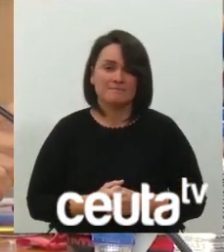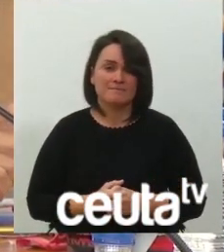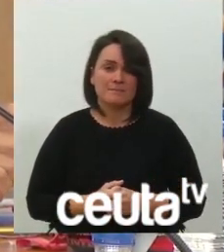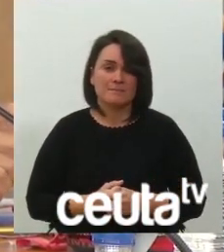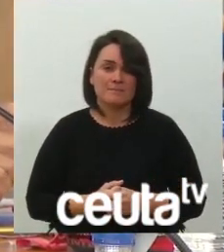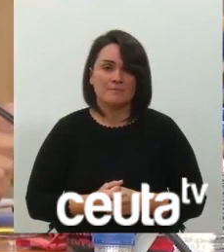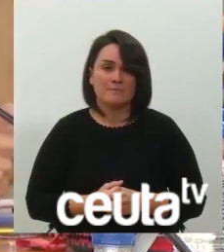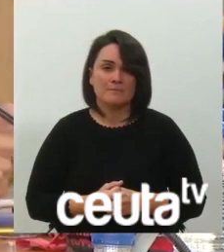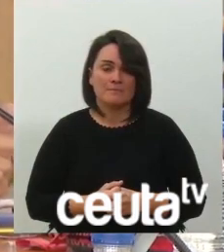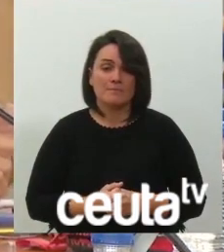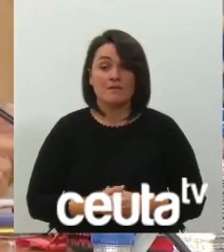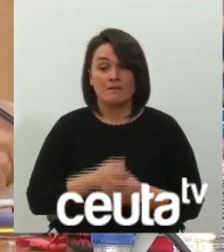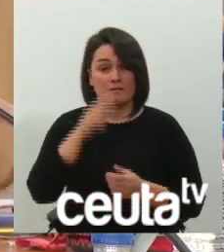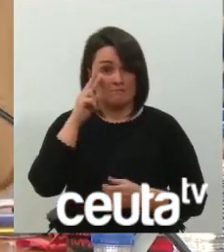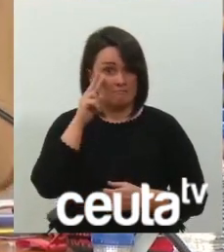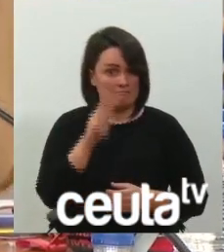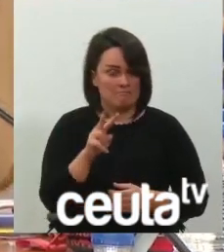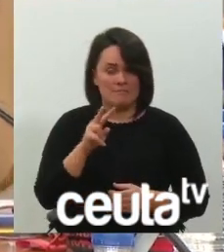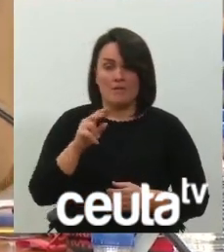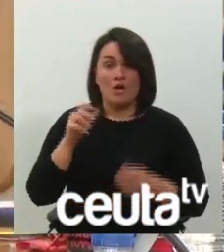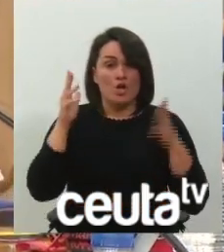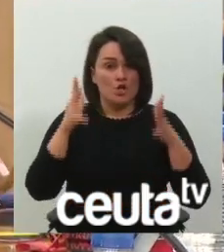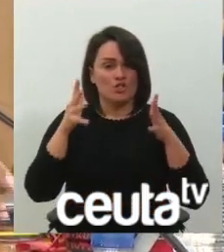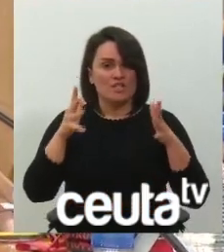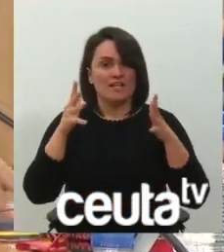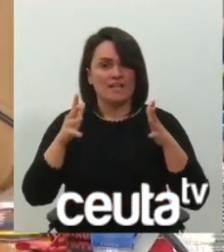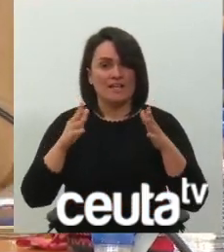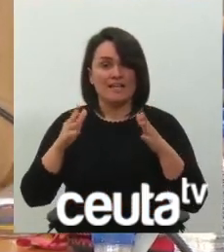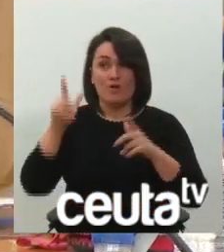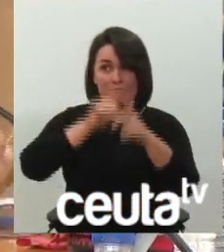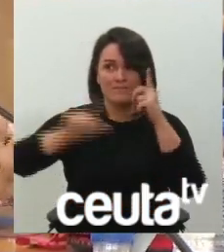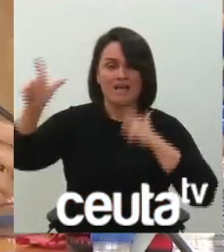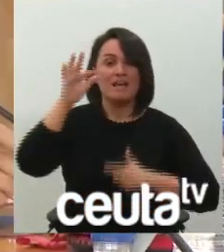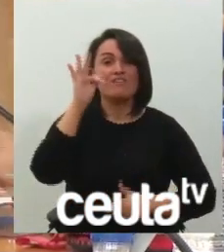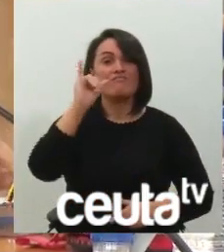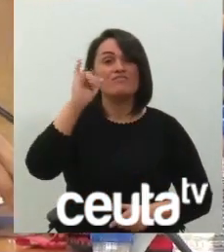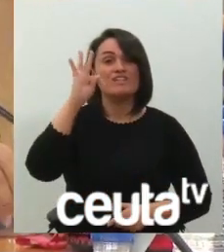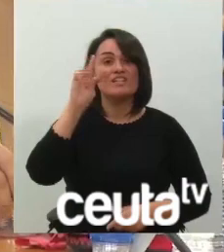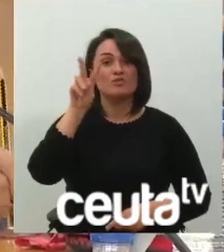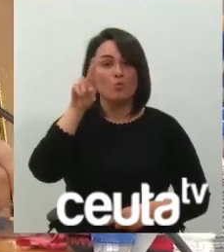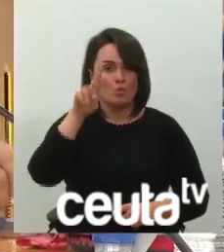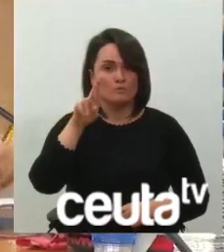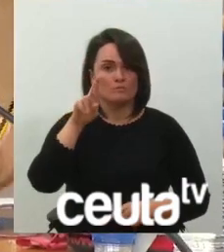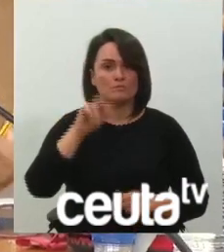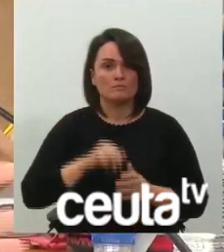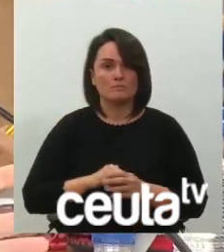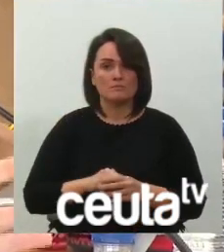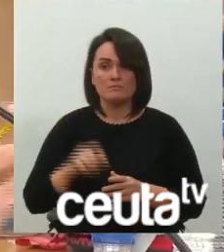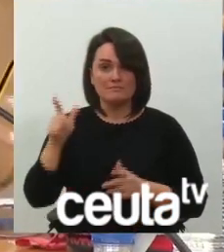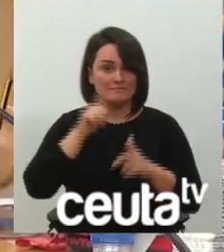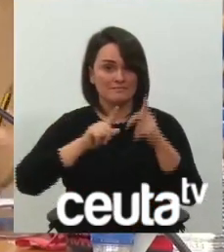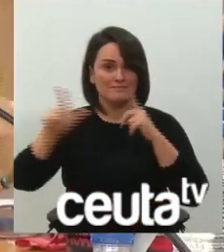que los consejeros que van a fitur pueden gastar al día 180 euros 5 sin justificar pues ya entendemos